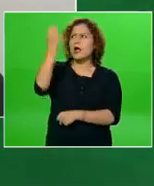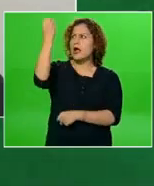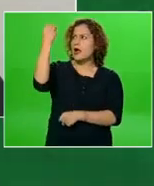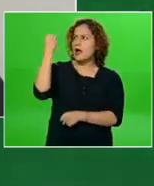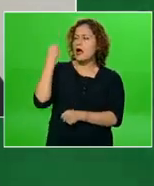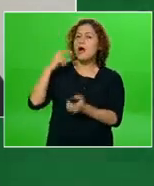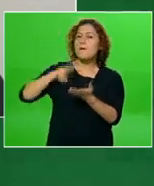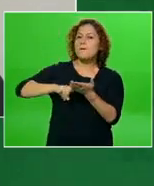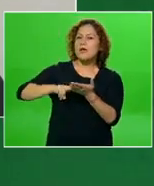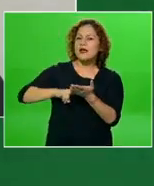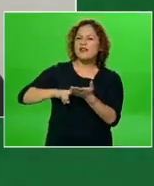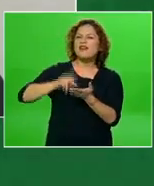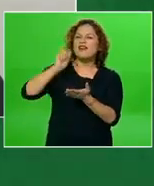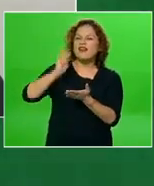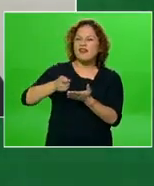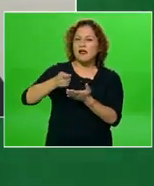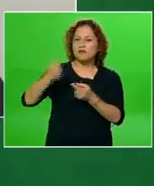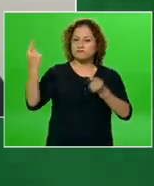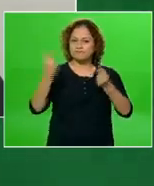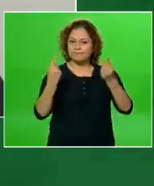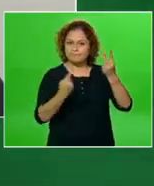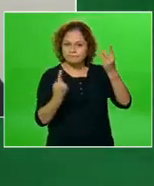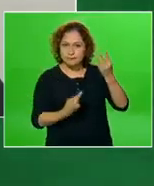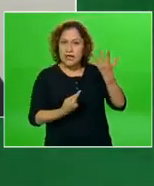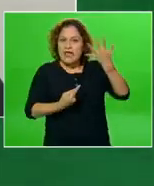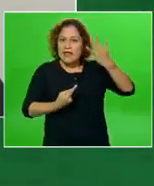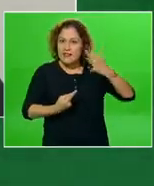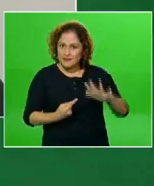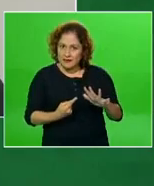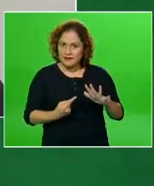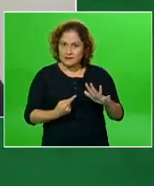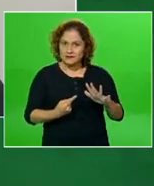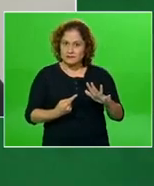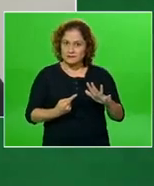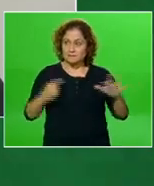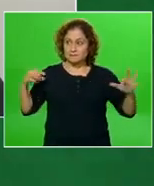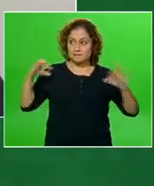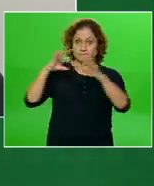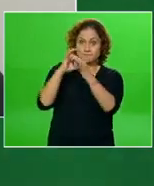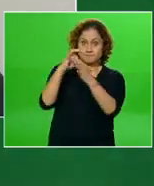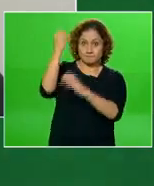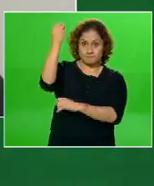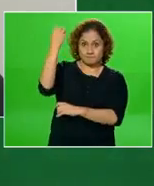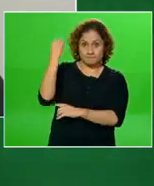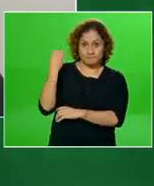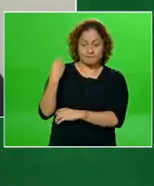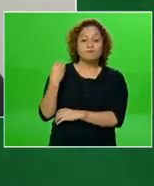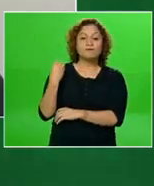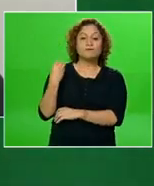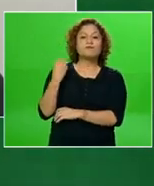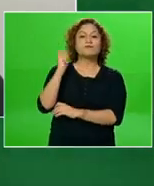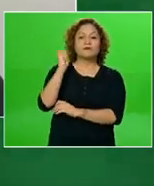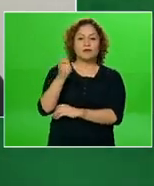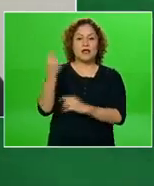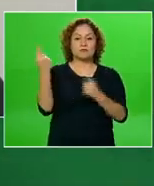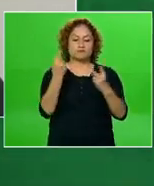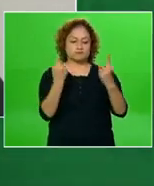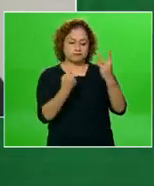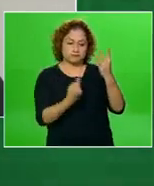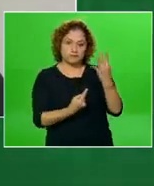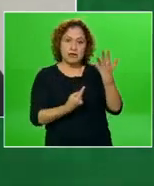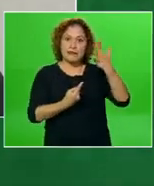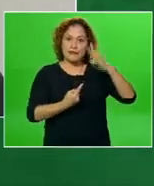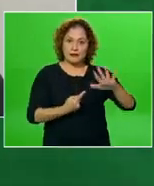indicadores recordando que tenemos 10 indicadores que componen el semáforo o sea no solamente es un elemento o no es